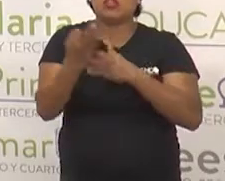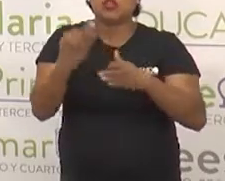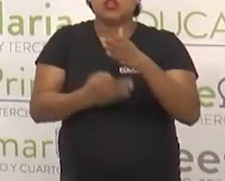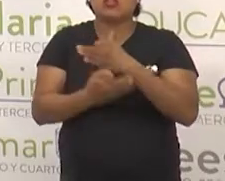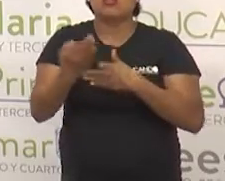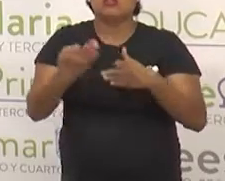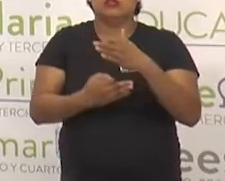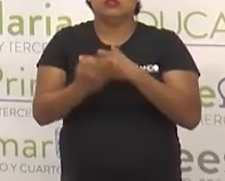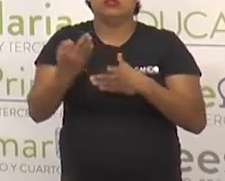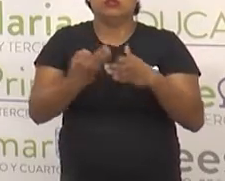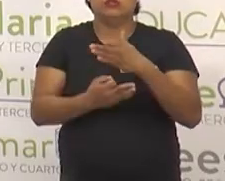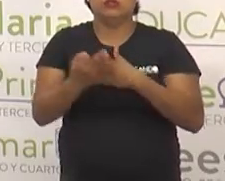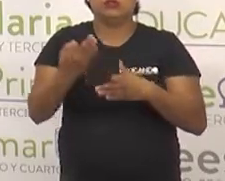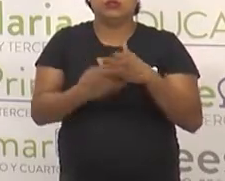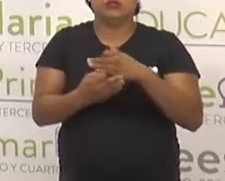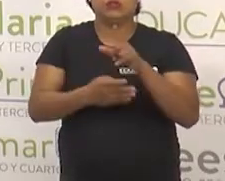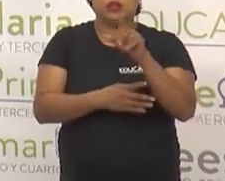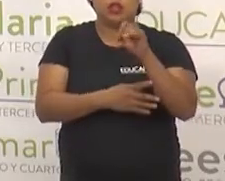todos